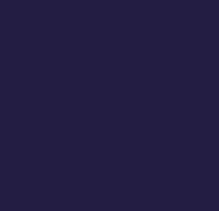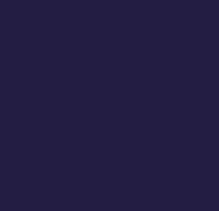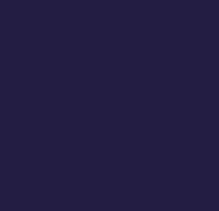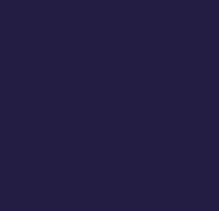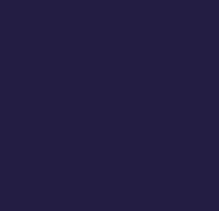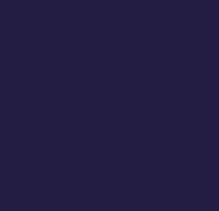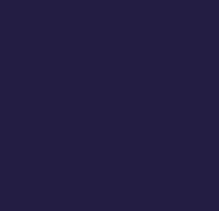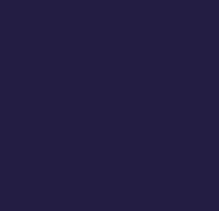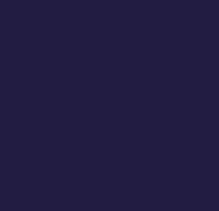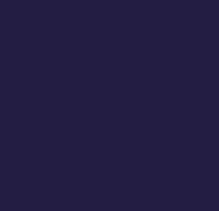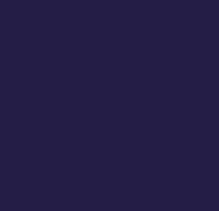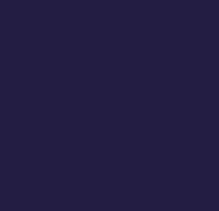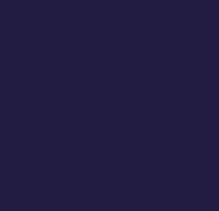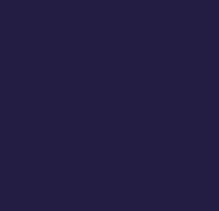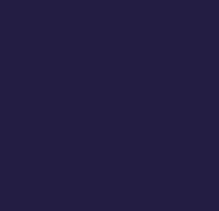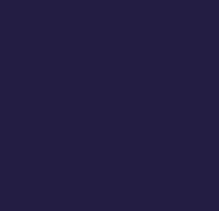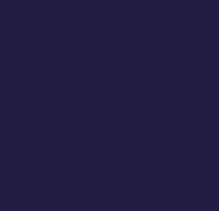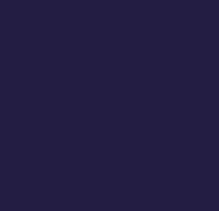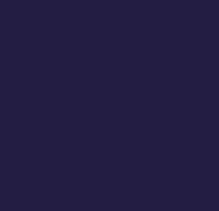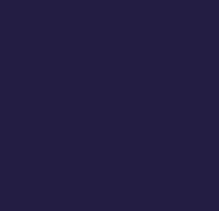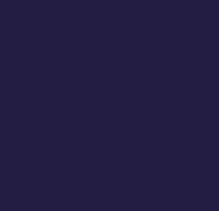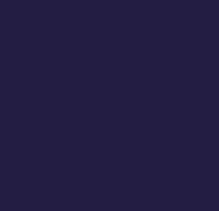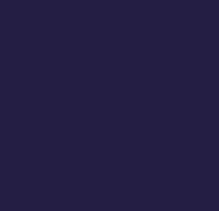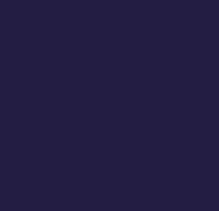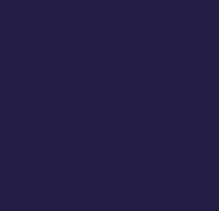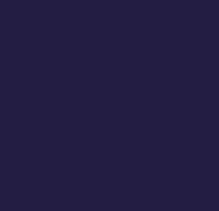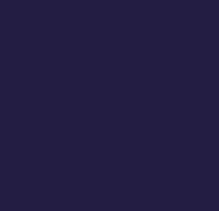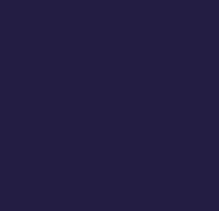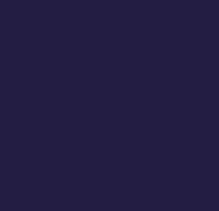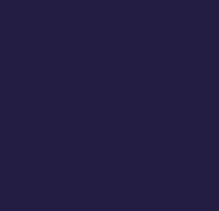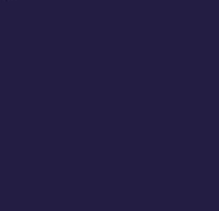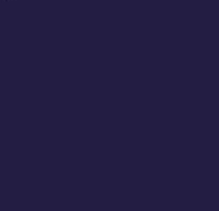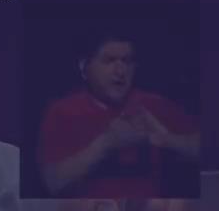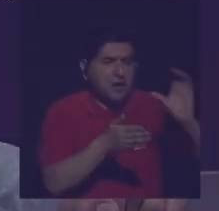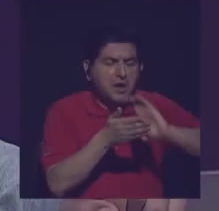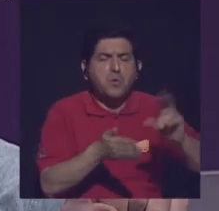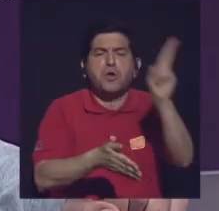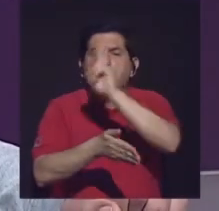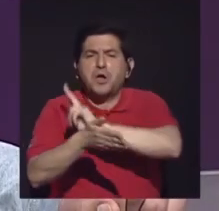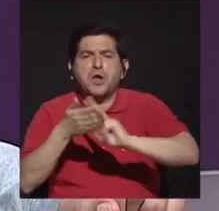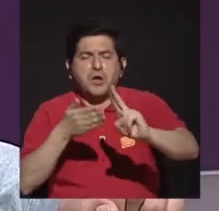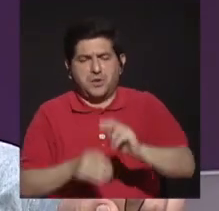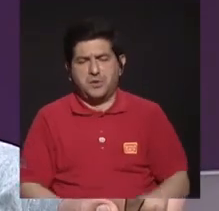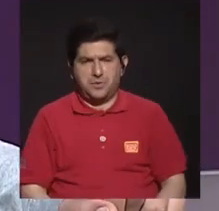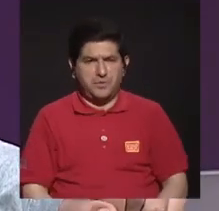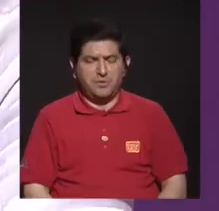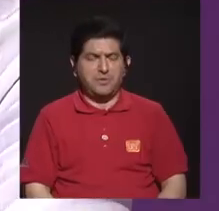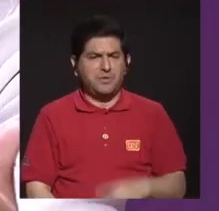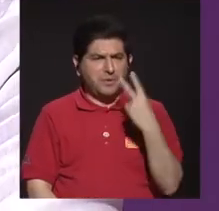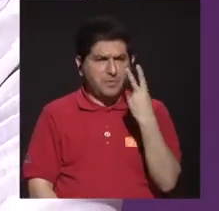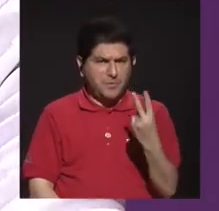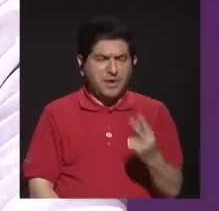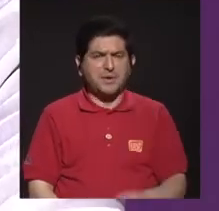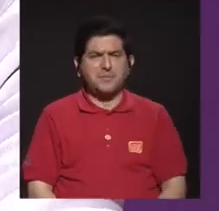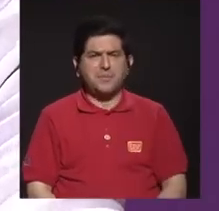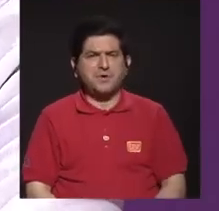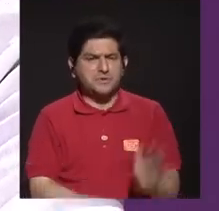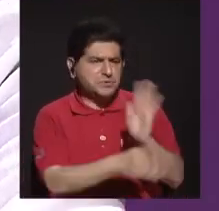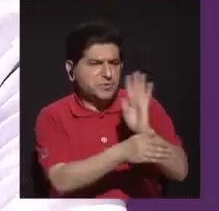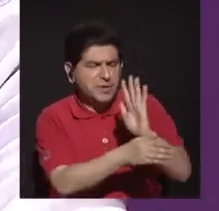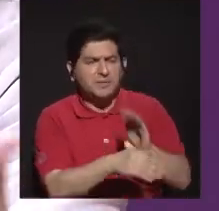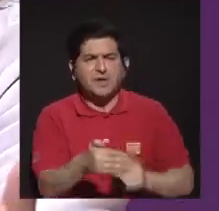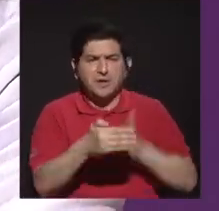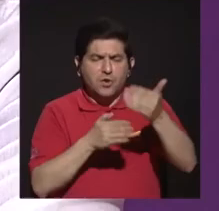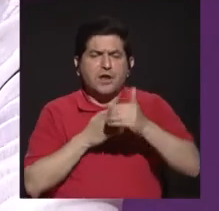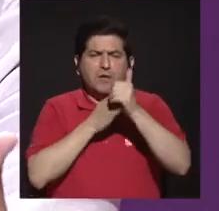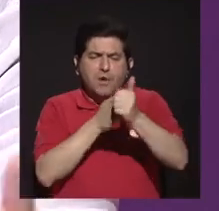o interesadas en conocer ese material, lo podemos aplicar en colegios, en universidades. Vemos una película y a partir de eso hay